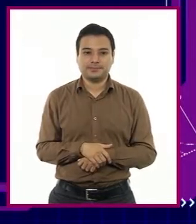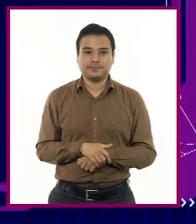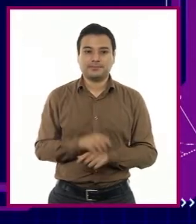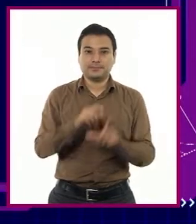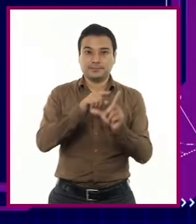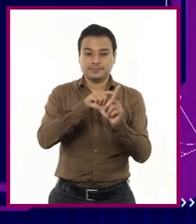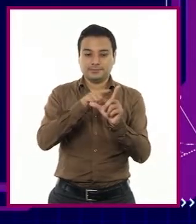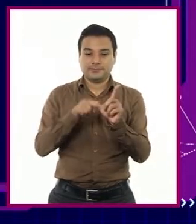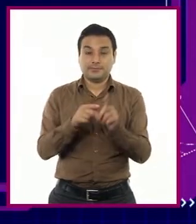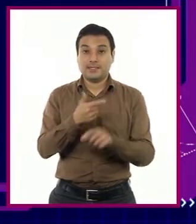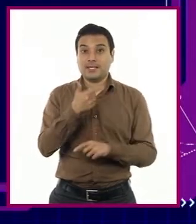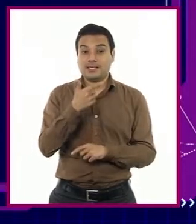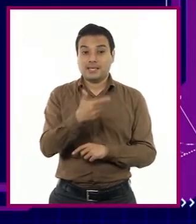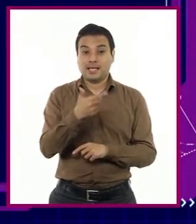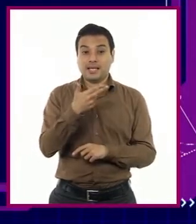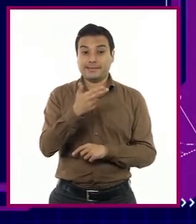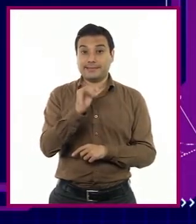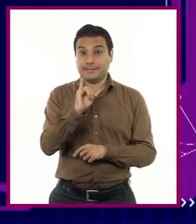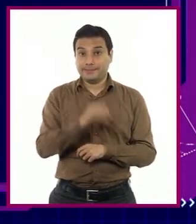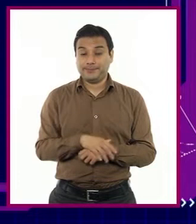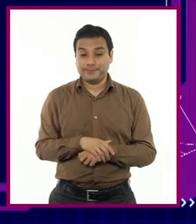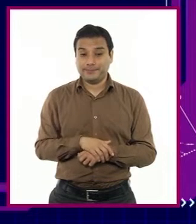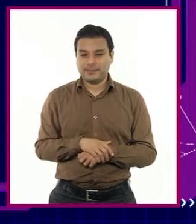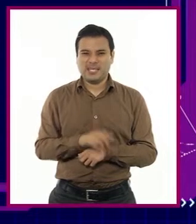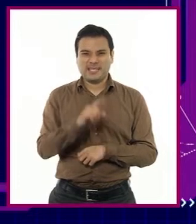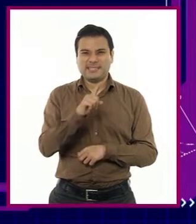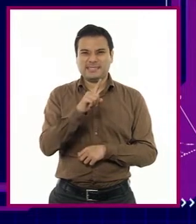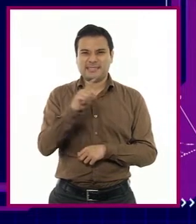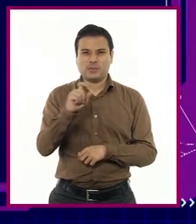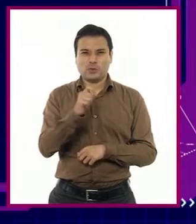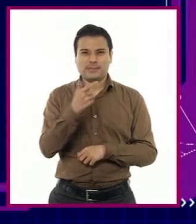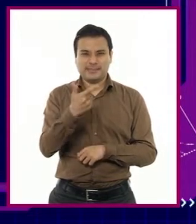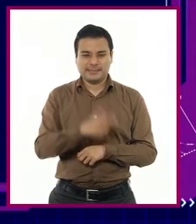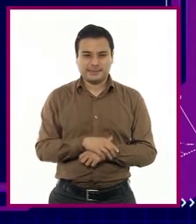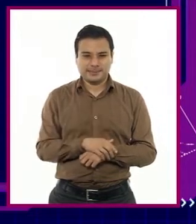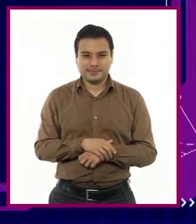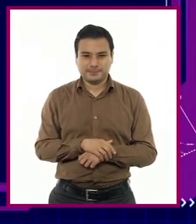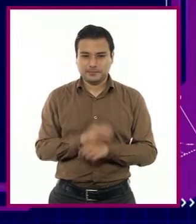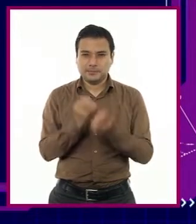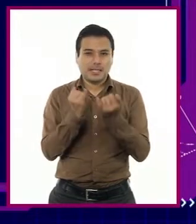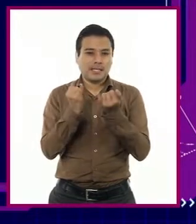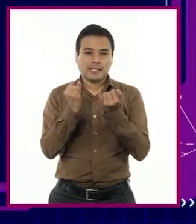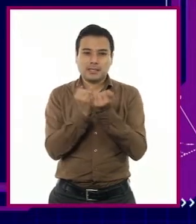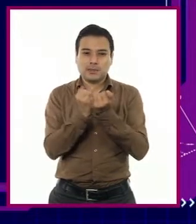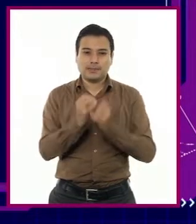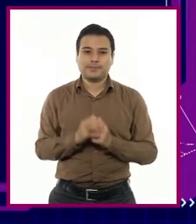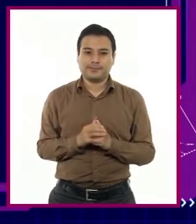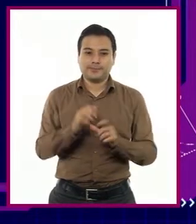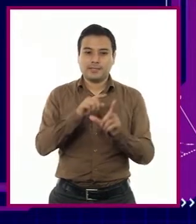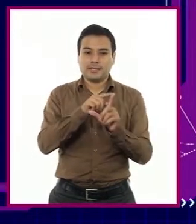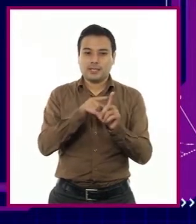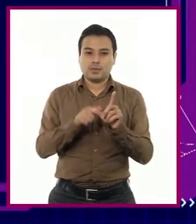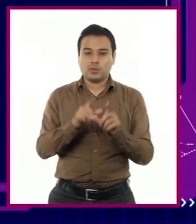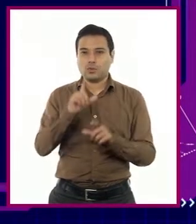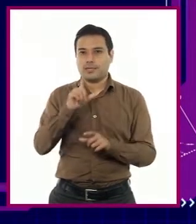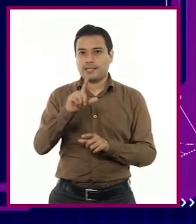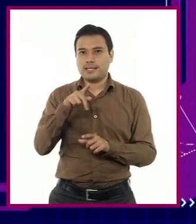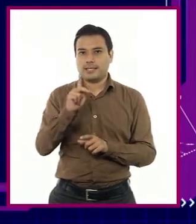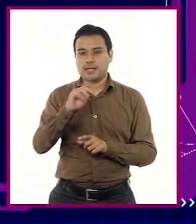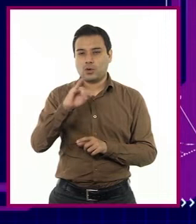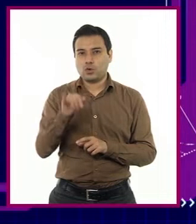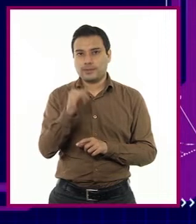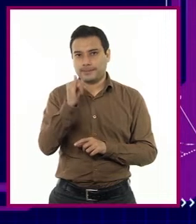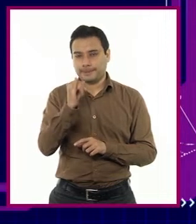ángulo GHI, que mide 127 grados, es congruente al ángulo LKJ